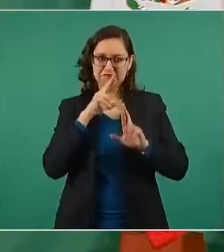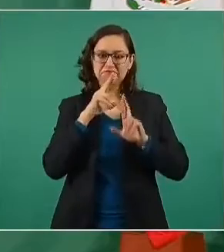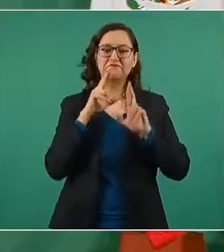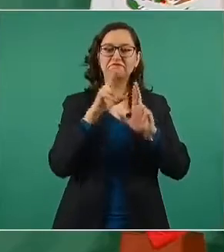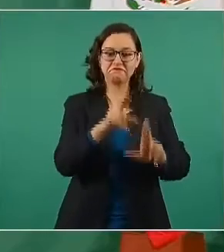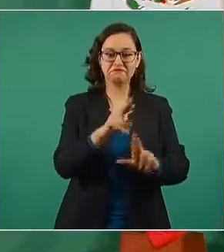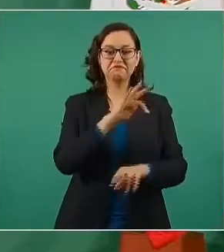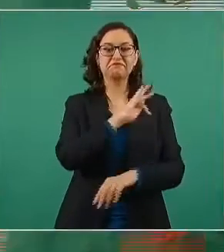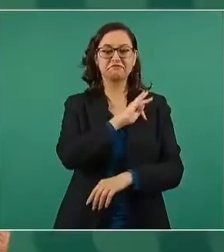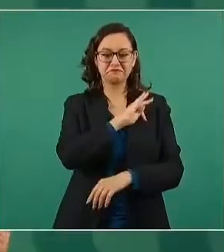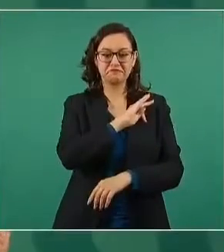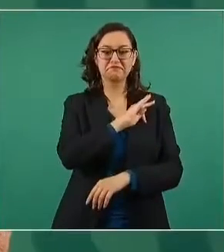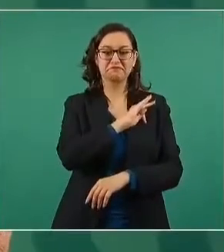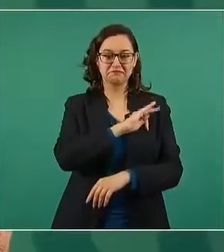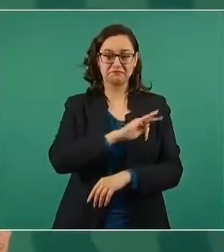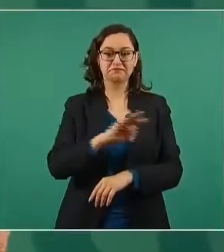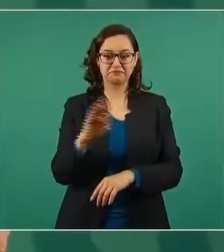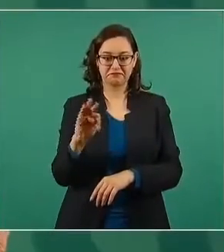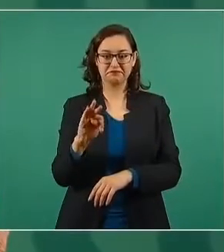También